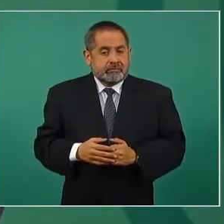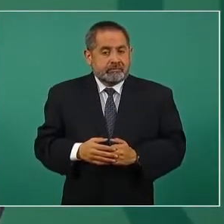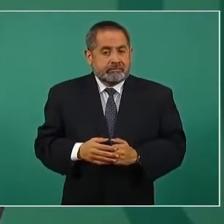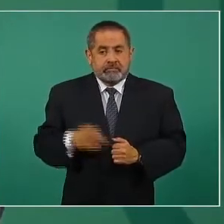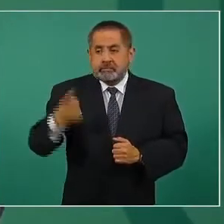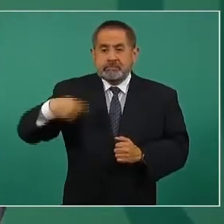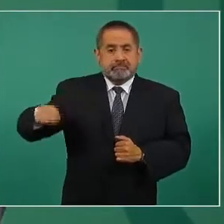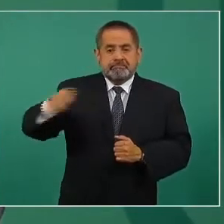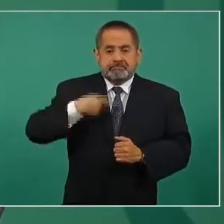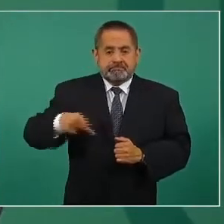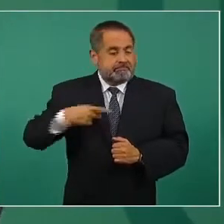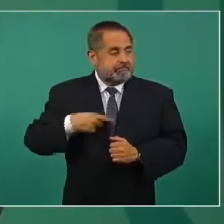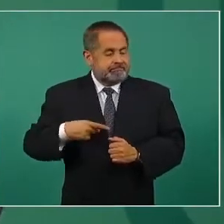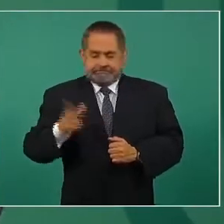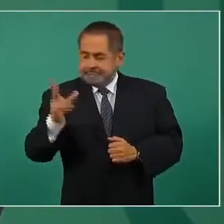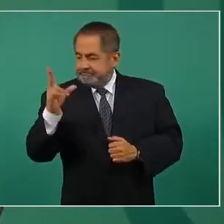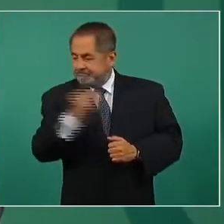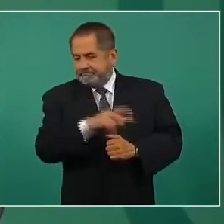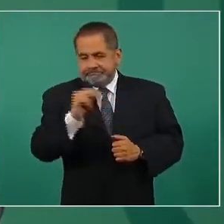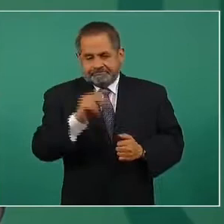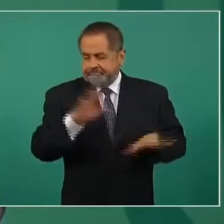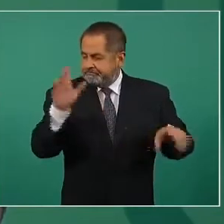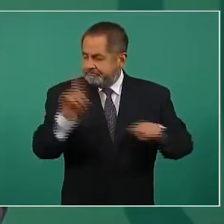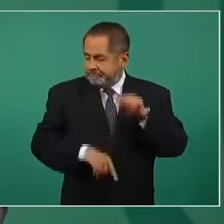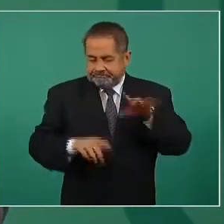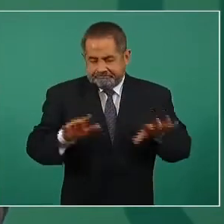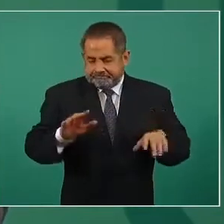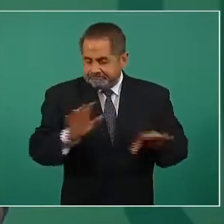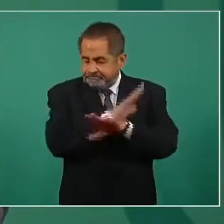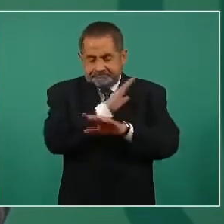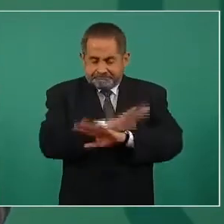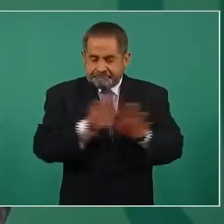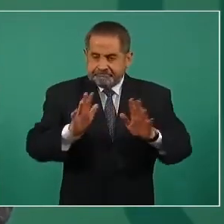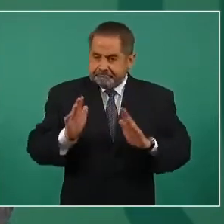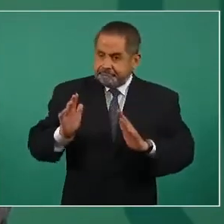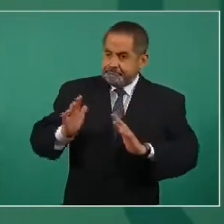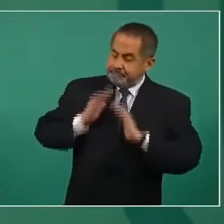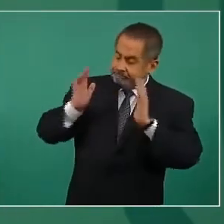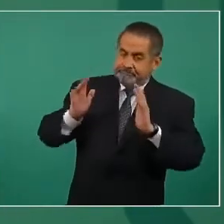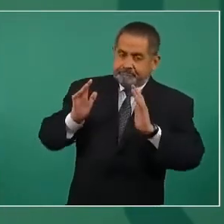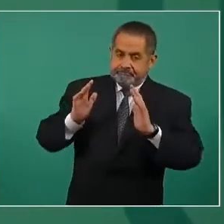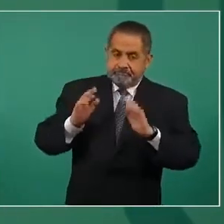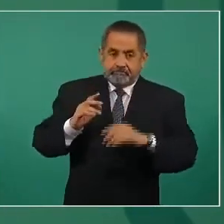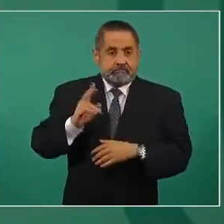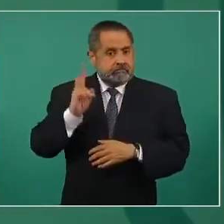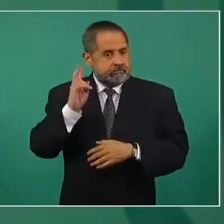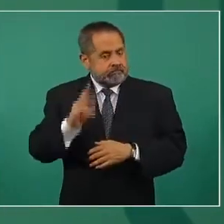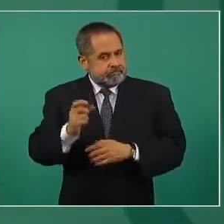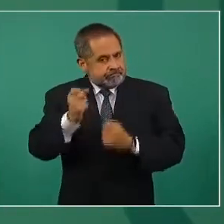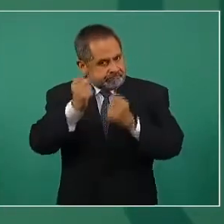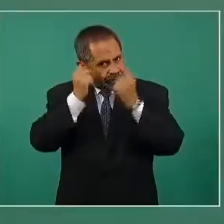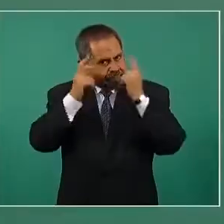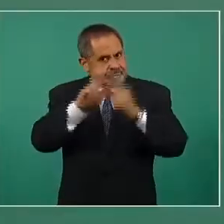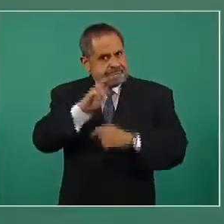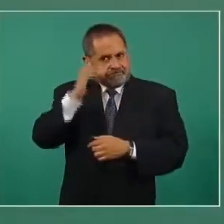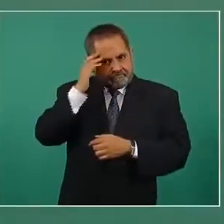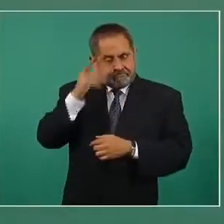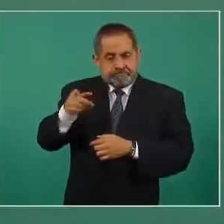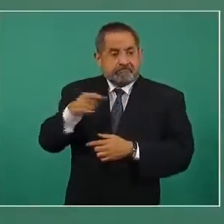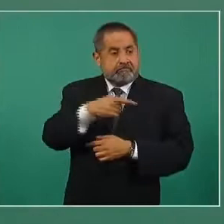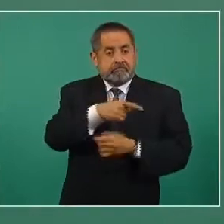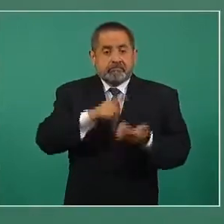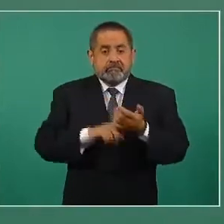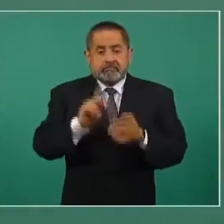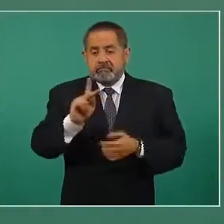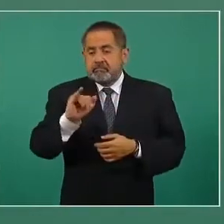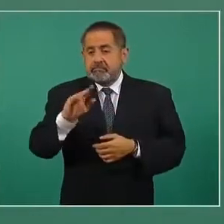Y la gente dijo, cambio. Y es de reconocer que